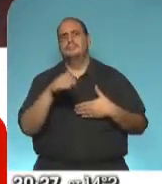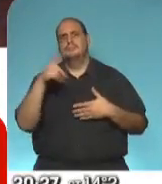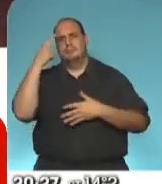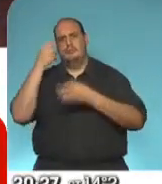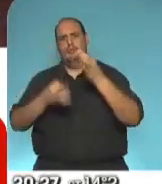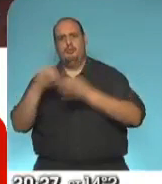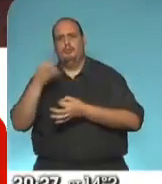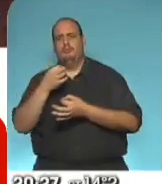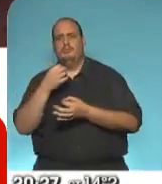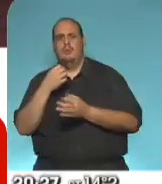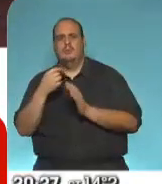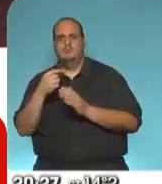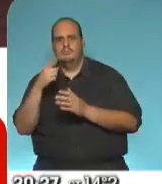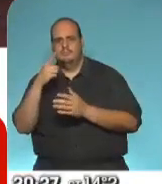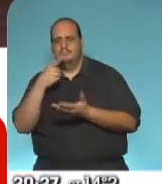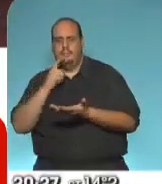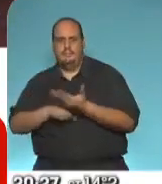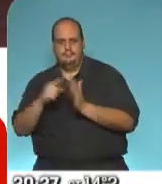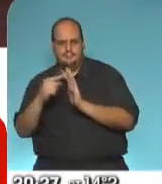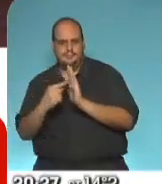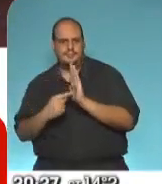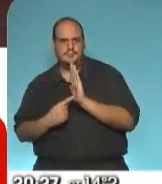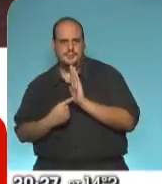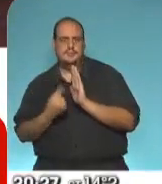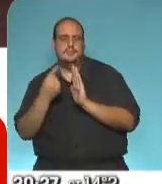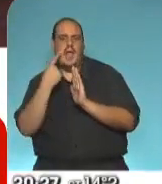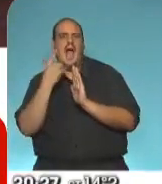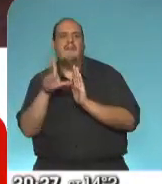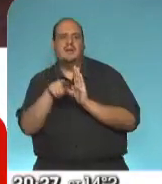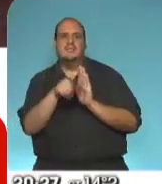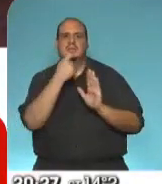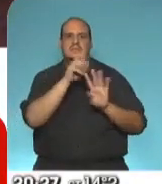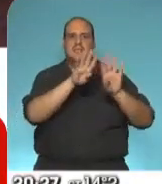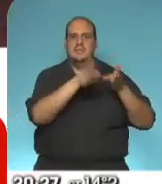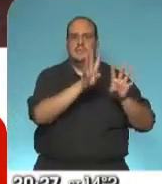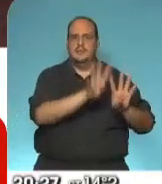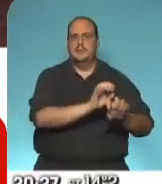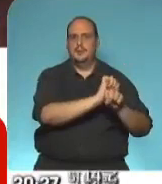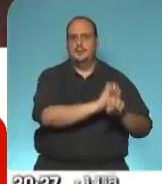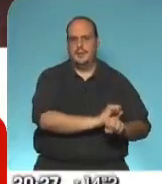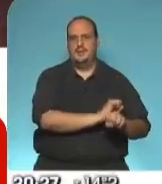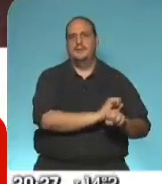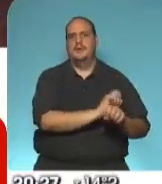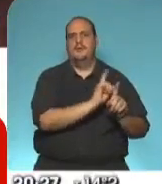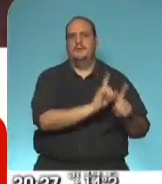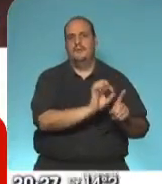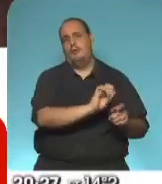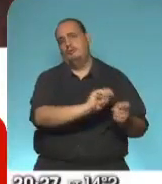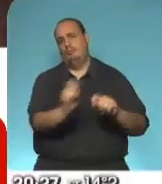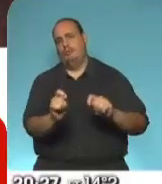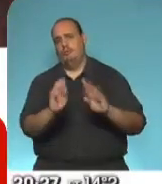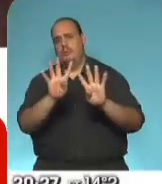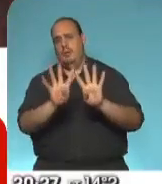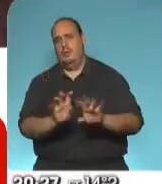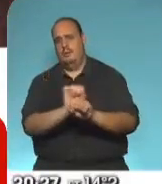que determinar las pautas para que se proceda o no a mandar a prisión domiciliaria